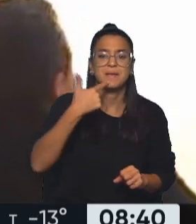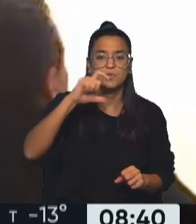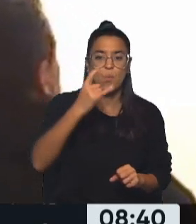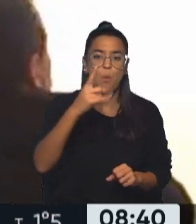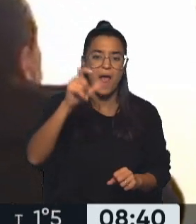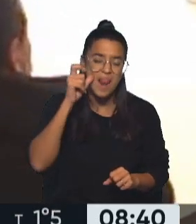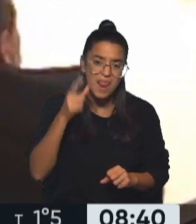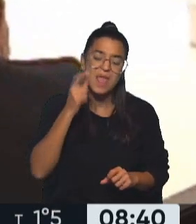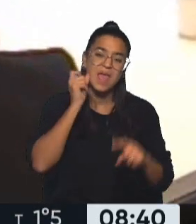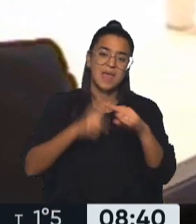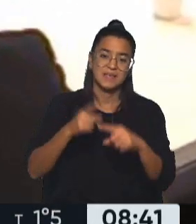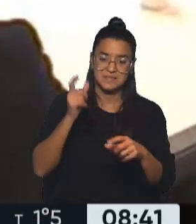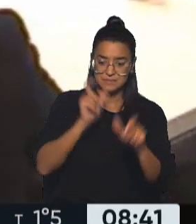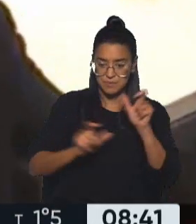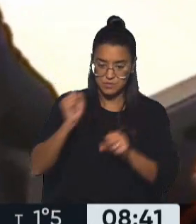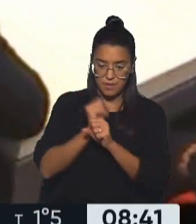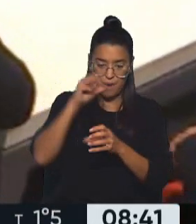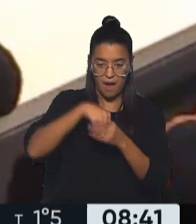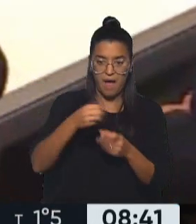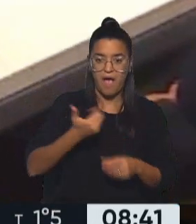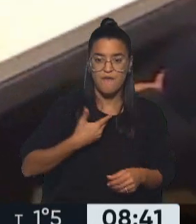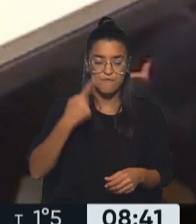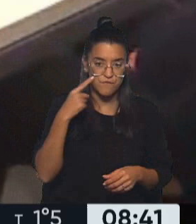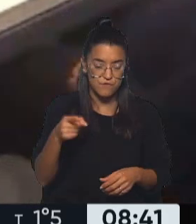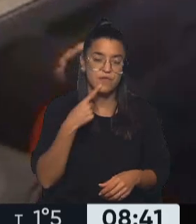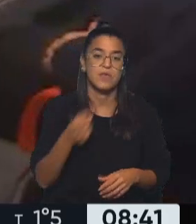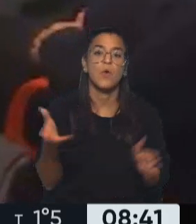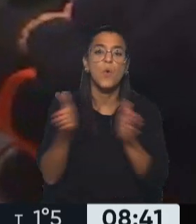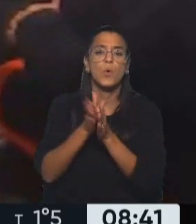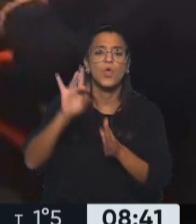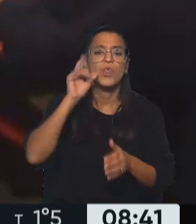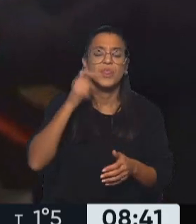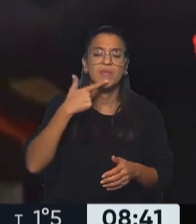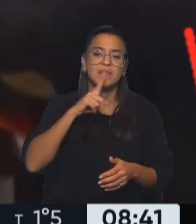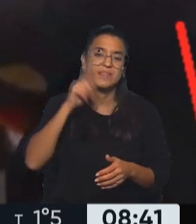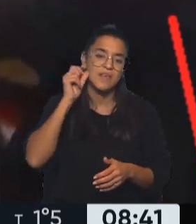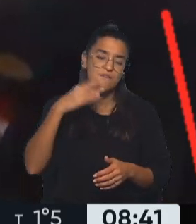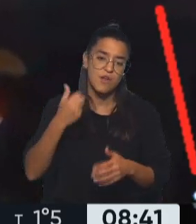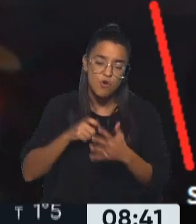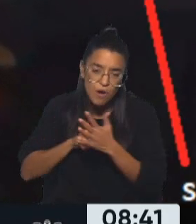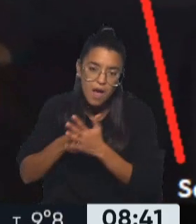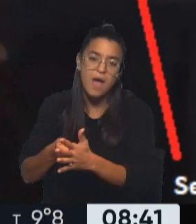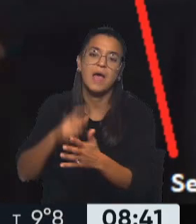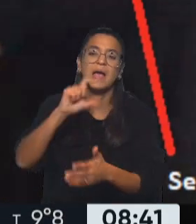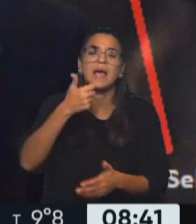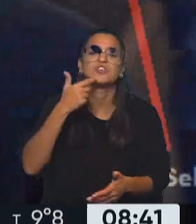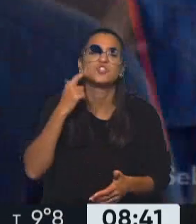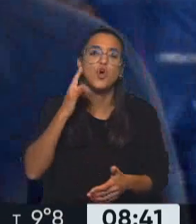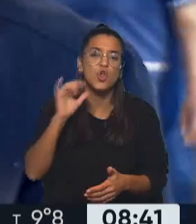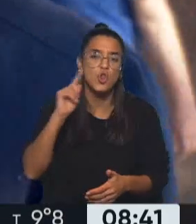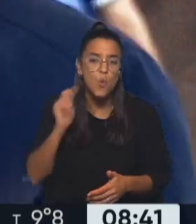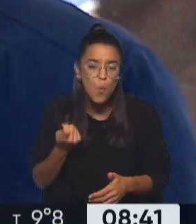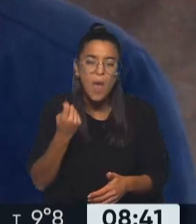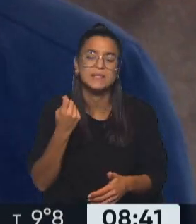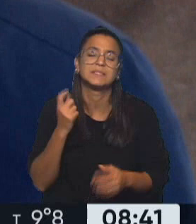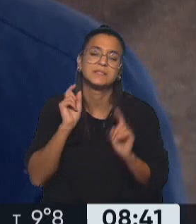es un ex agente de la AFI, fue quien junto a De Stefano apretaron al juez Carzoglio, y